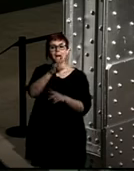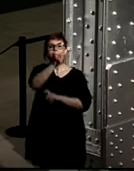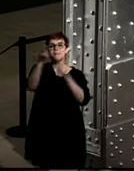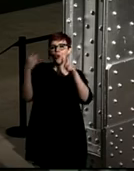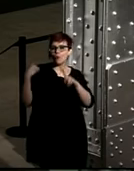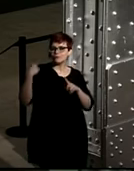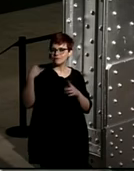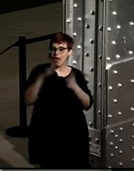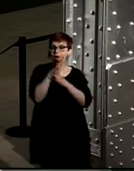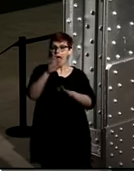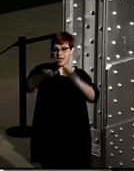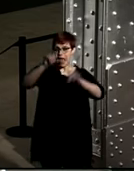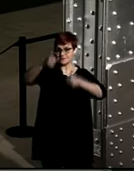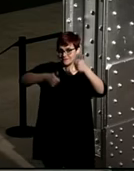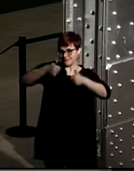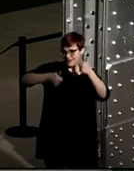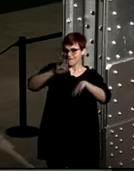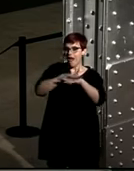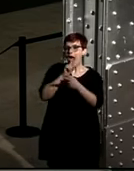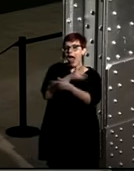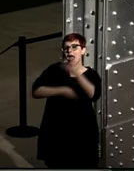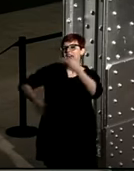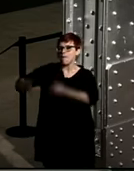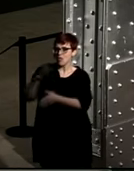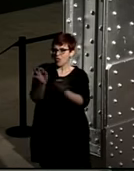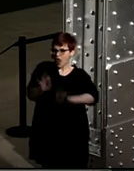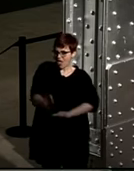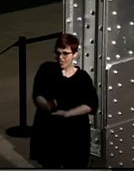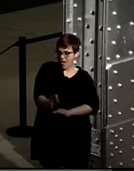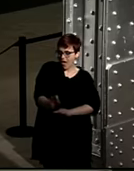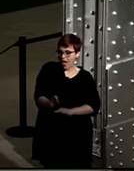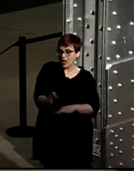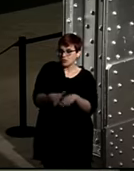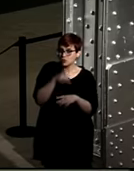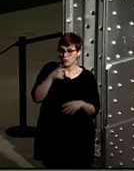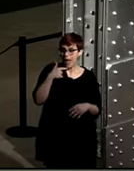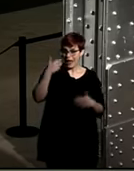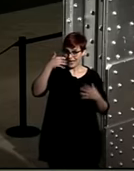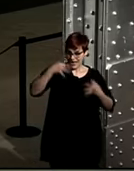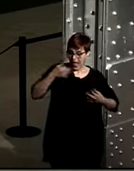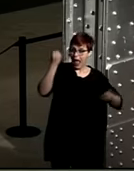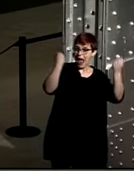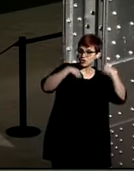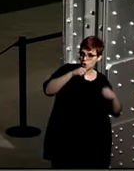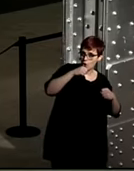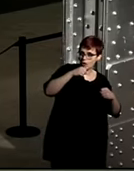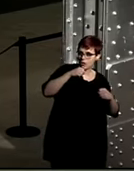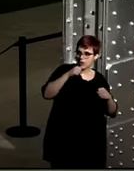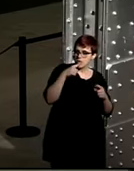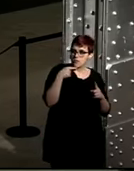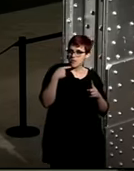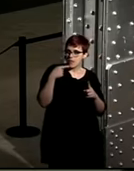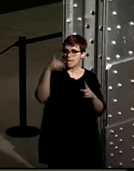Cambio de Nada fue muy exigente con el parecido entre los personajes, que luego serían actores, y a quienes